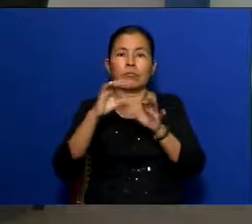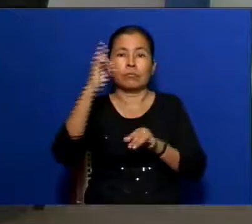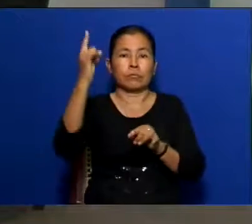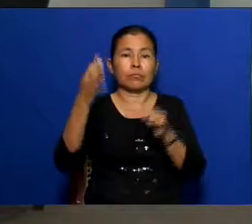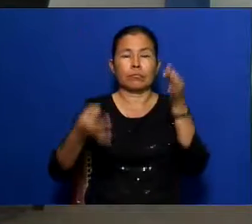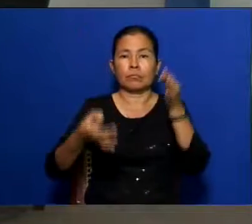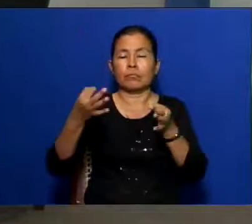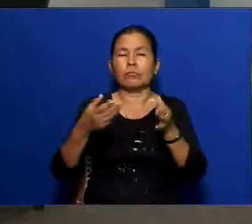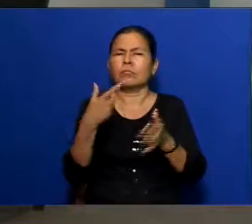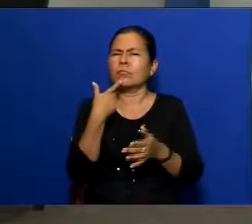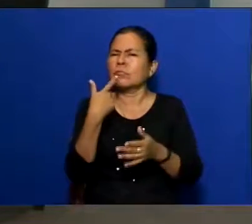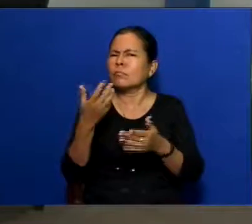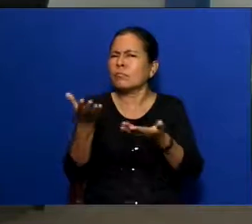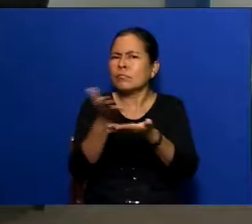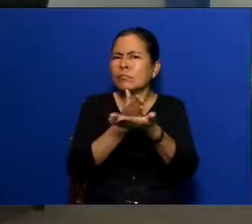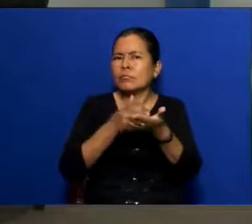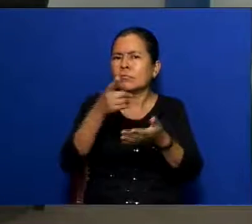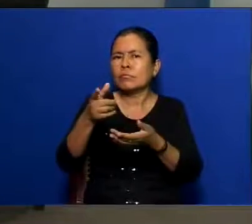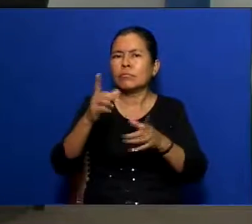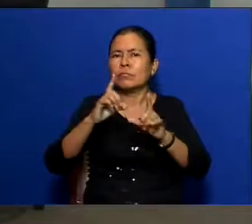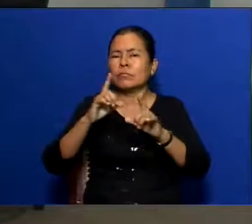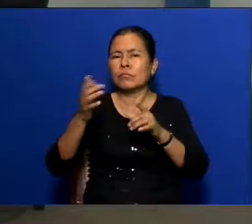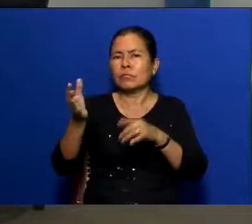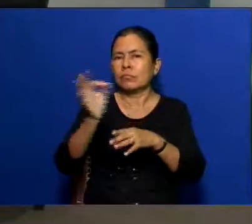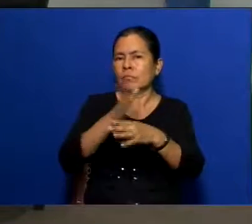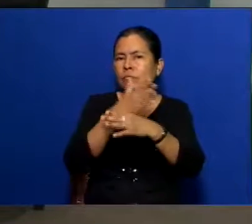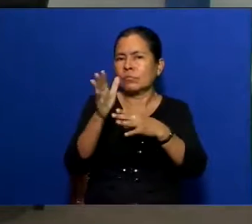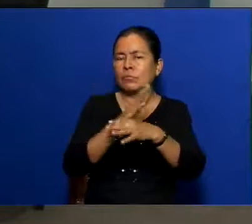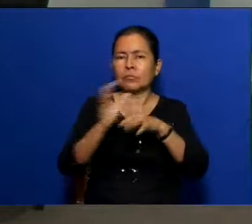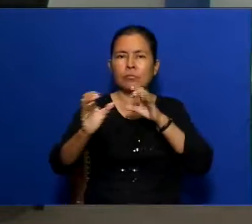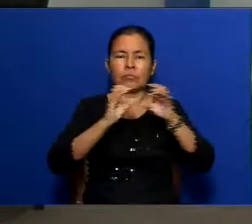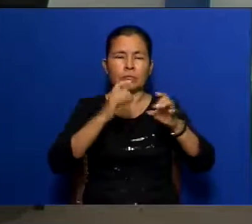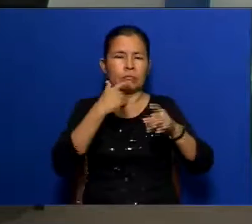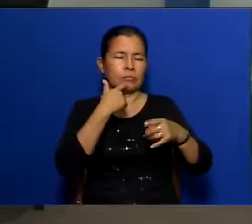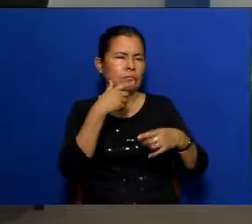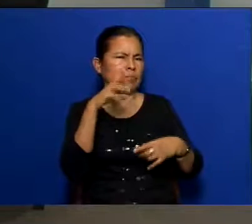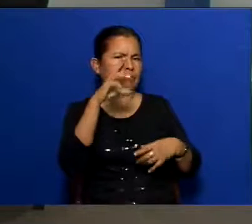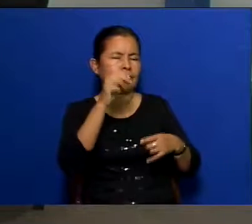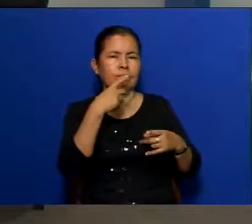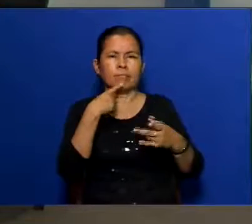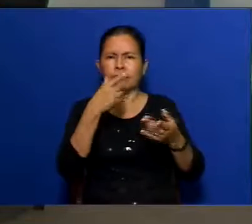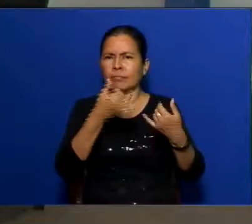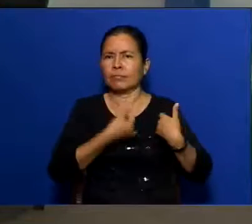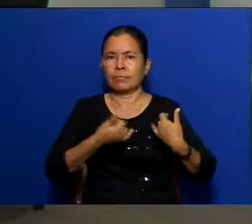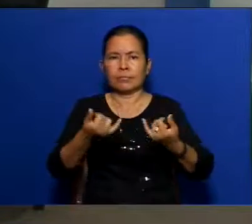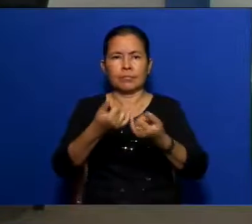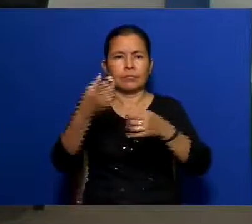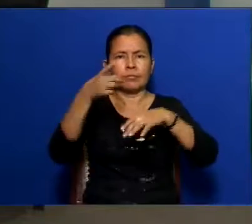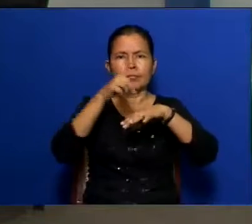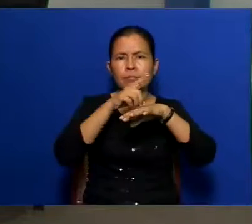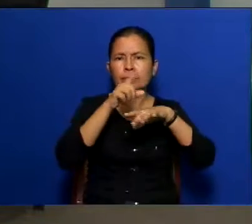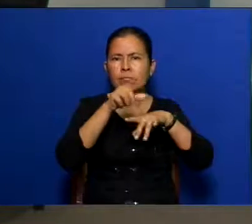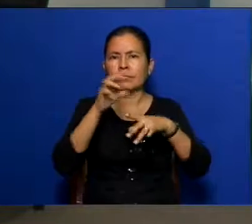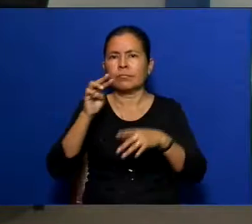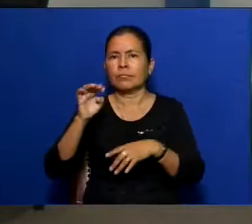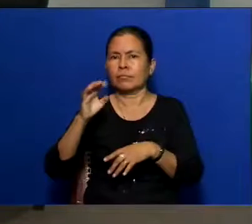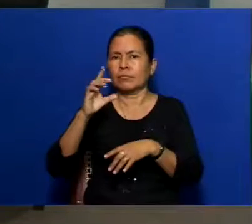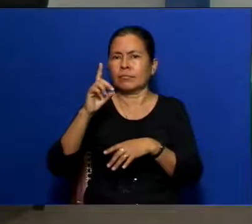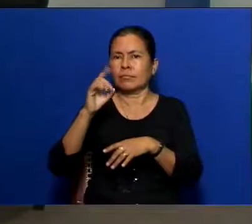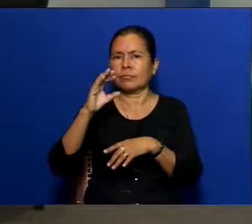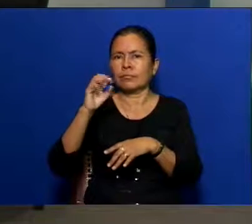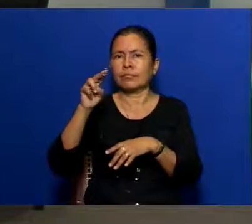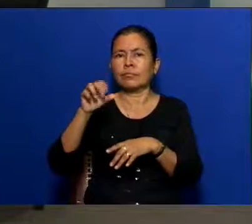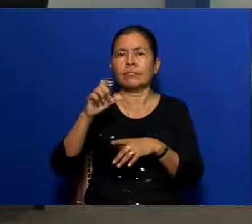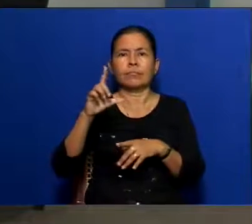escuchar en algunos medios de comunicación cuando dicen, ¿no?, las autoridades del Instituto de Medicina Legal brillaron por